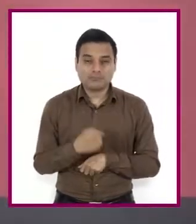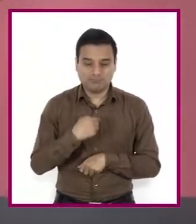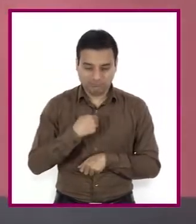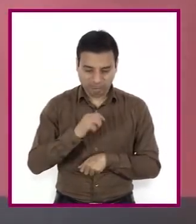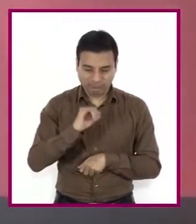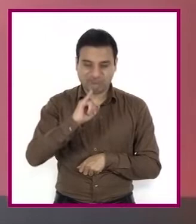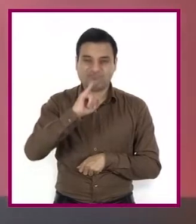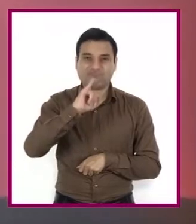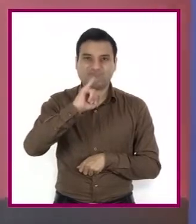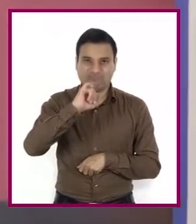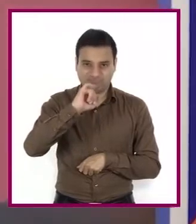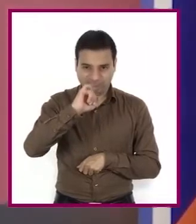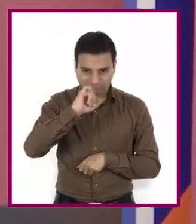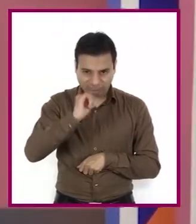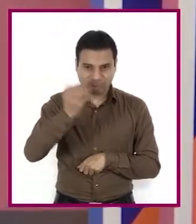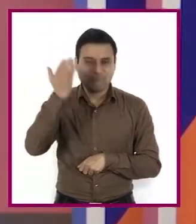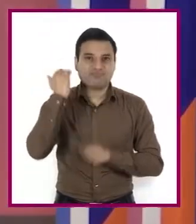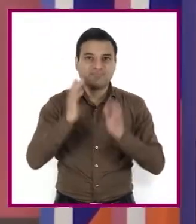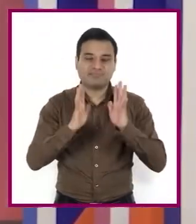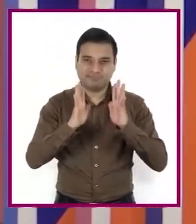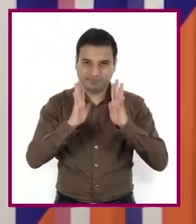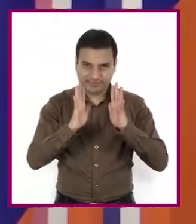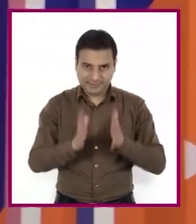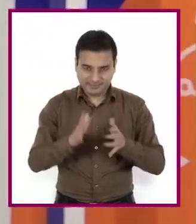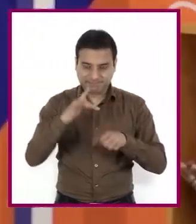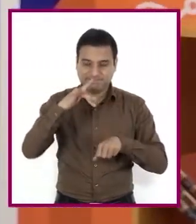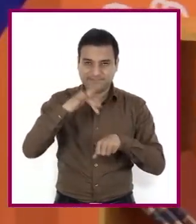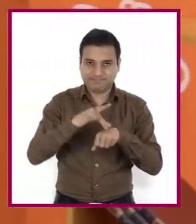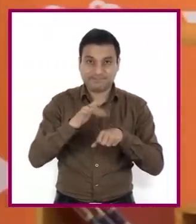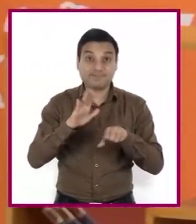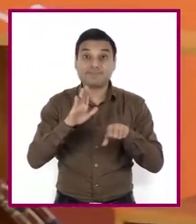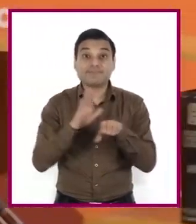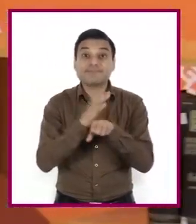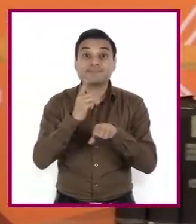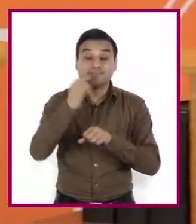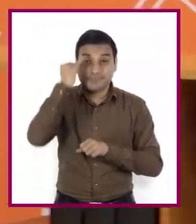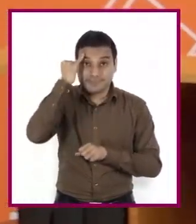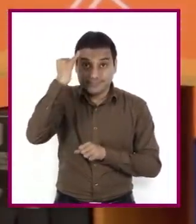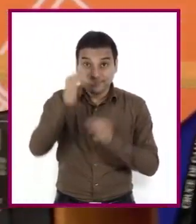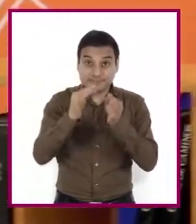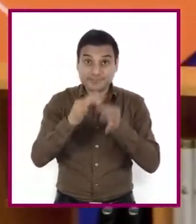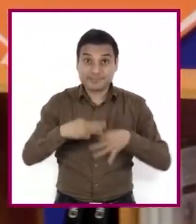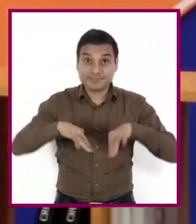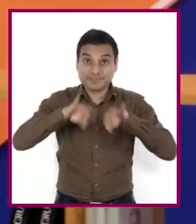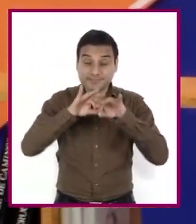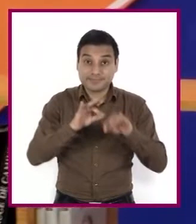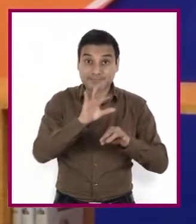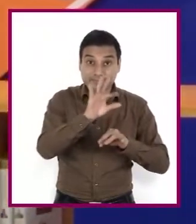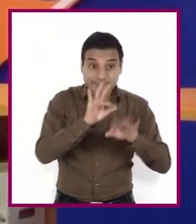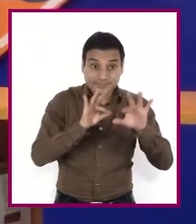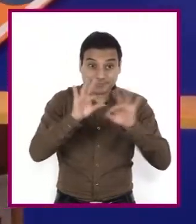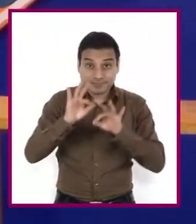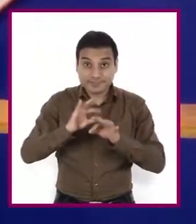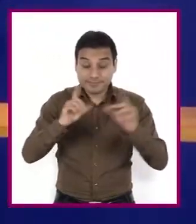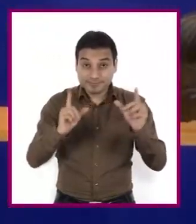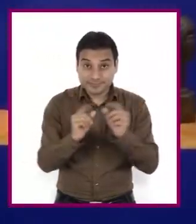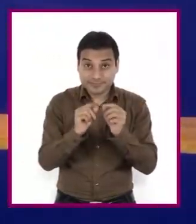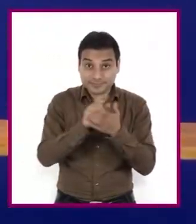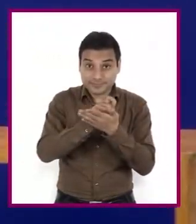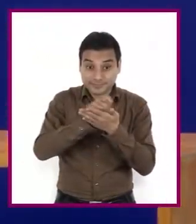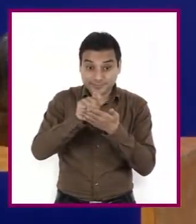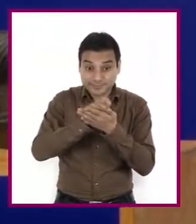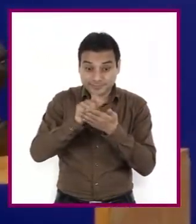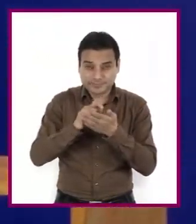profesor sí me ha ocurrido en varias ocasiones, pues al elegir las ideas relevantes de los textos consultados para hacer mi resumen, las